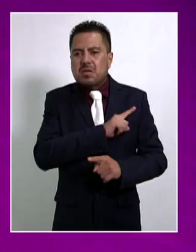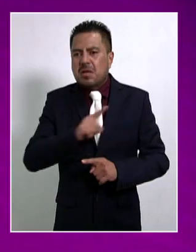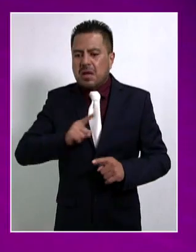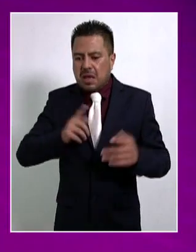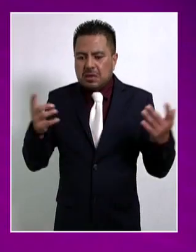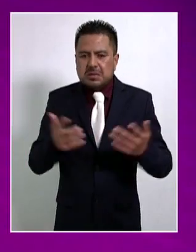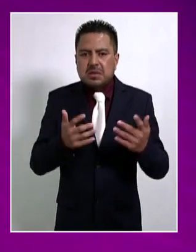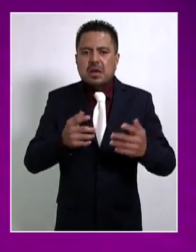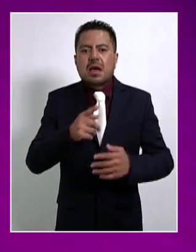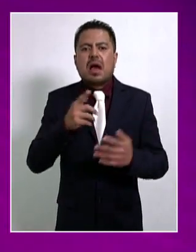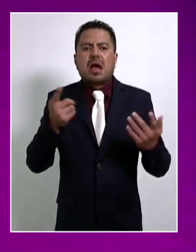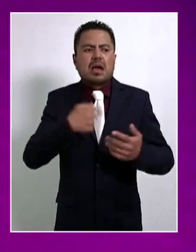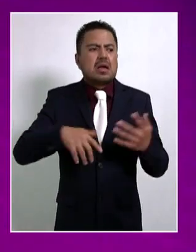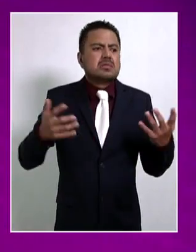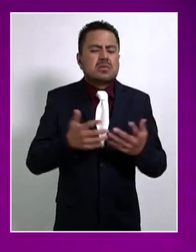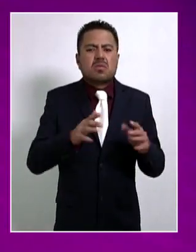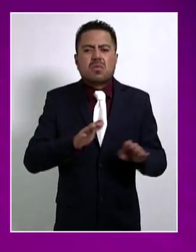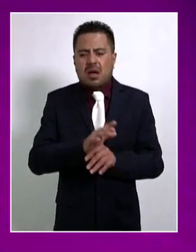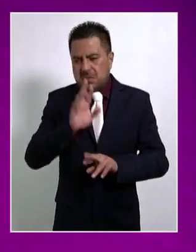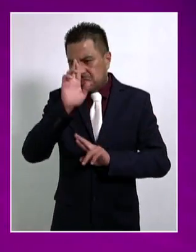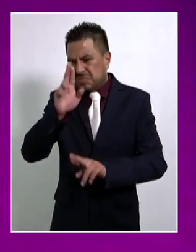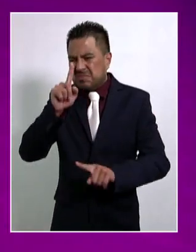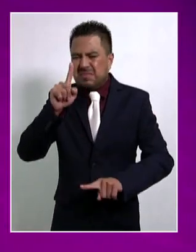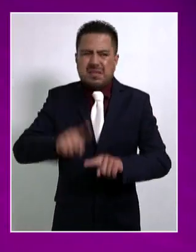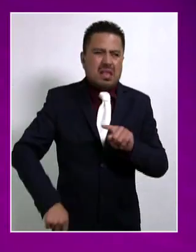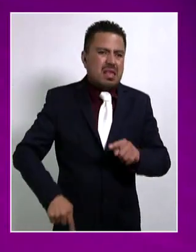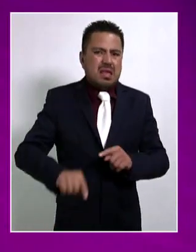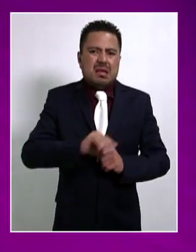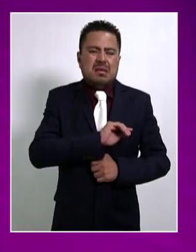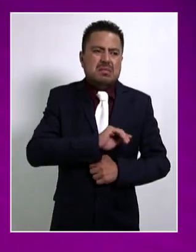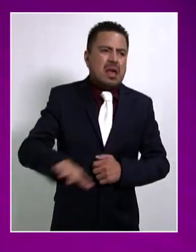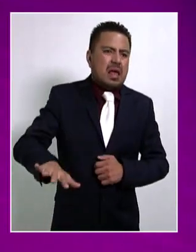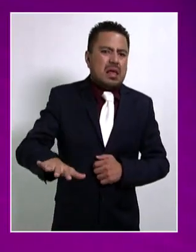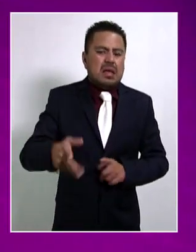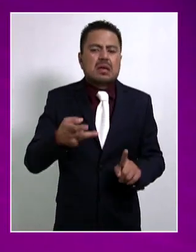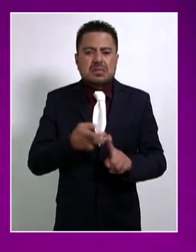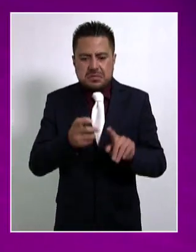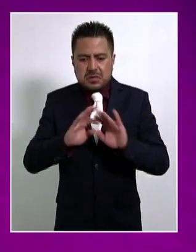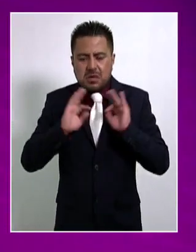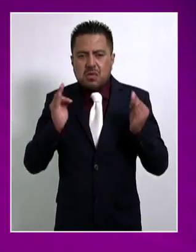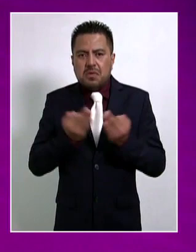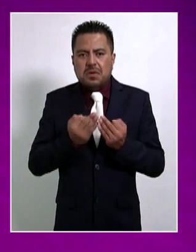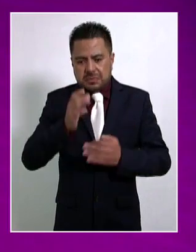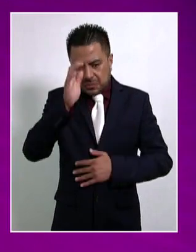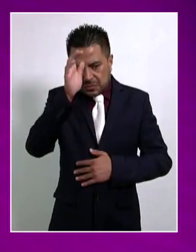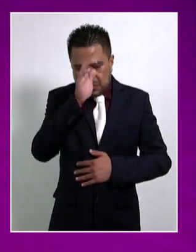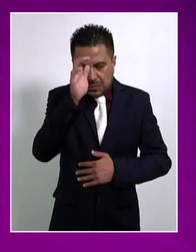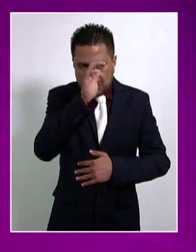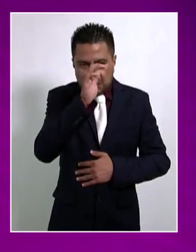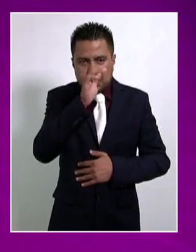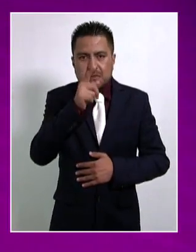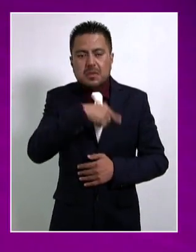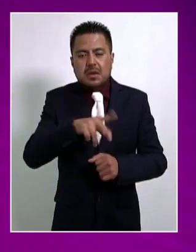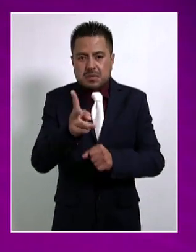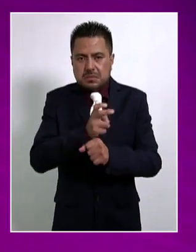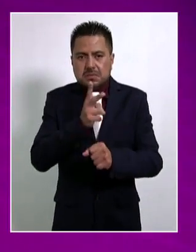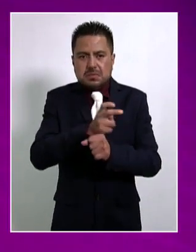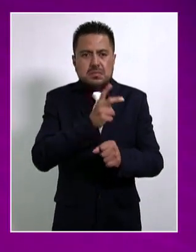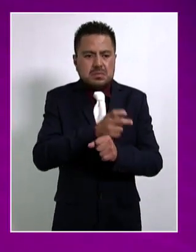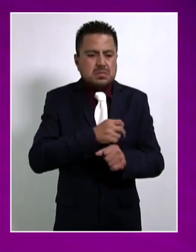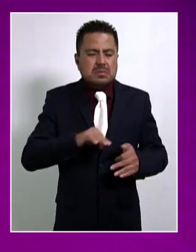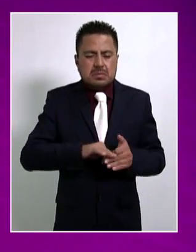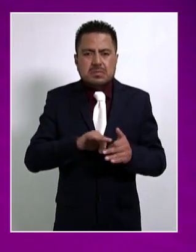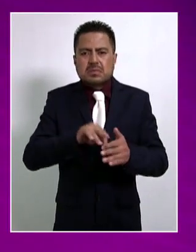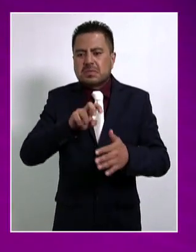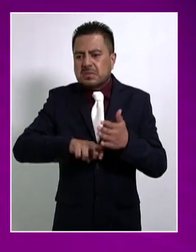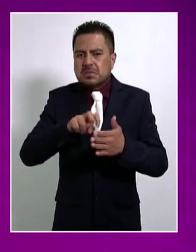de ser? ¿Y qué hacemos? Desobedeciendo. Siento que desobedecer de forma consciente es una invitación constante a